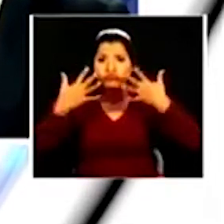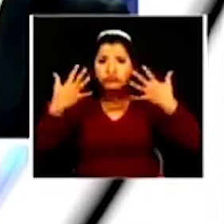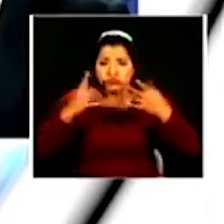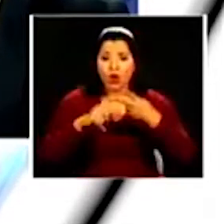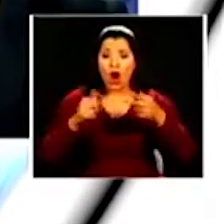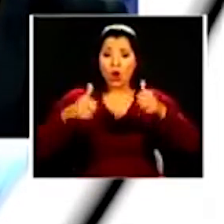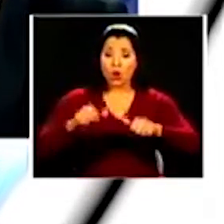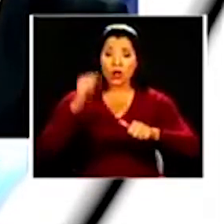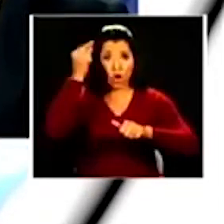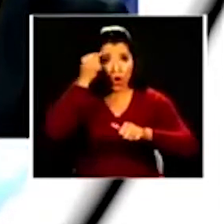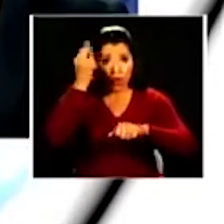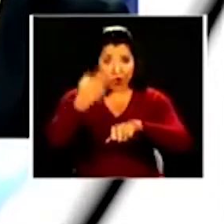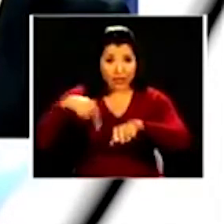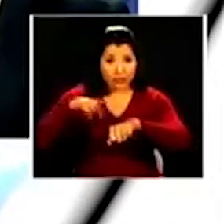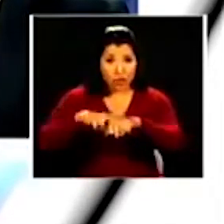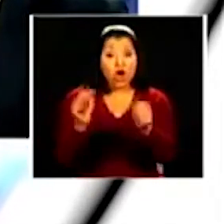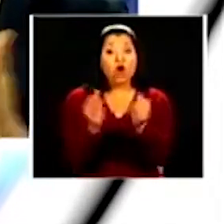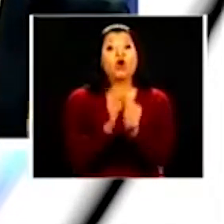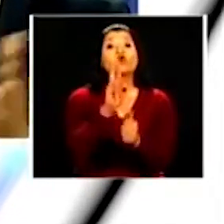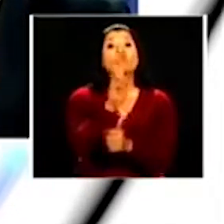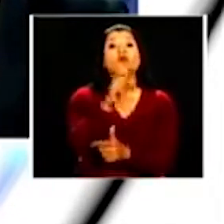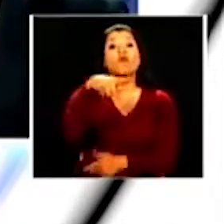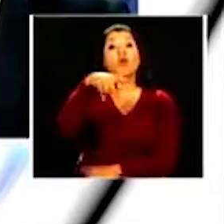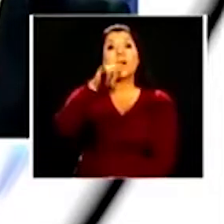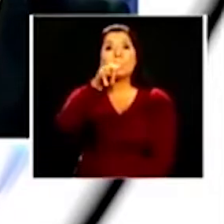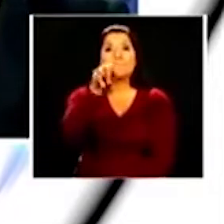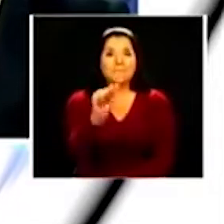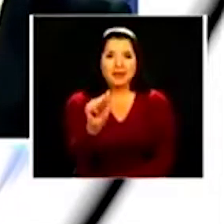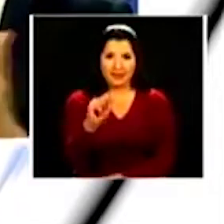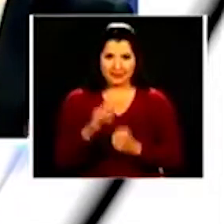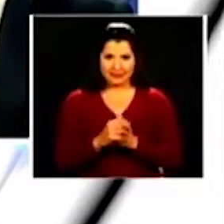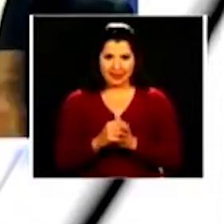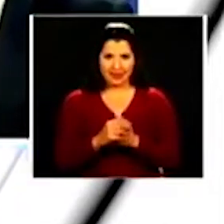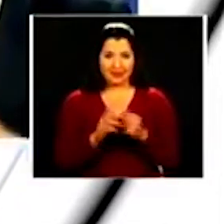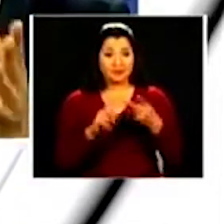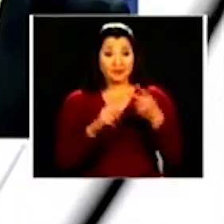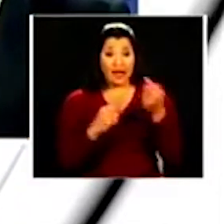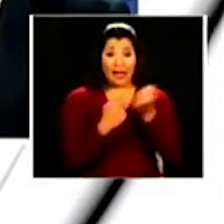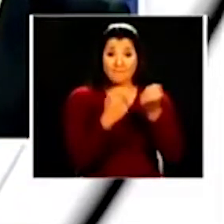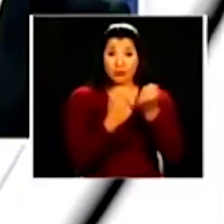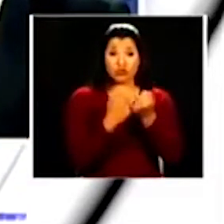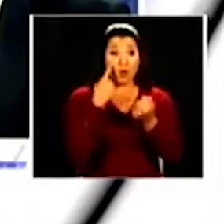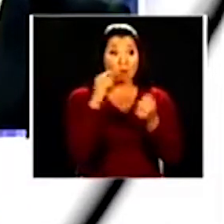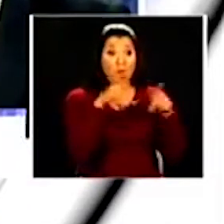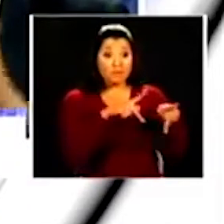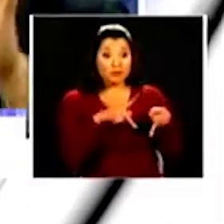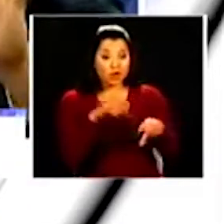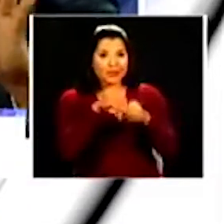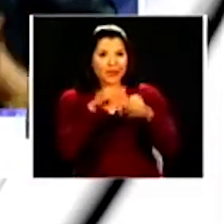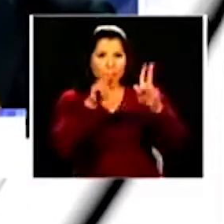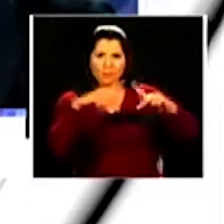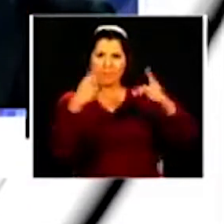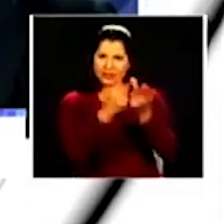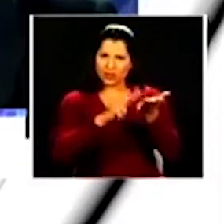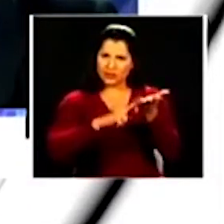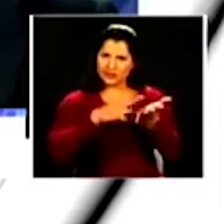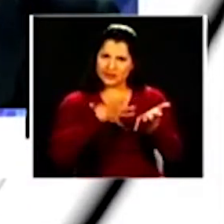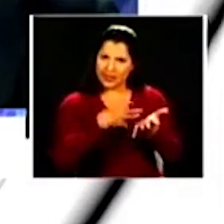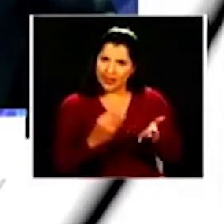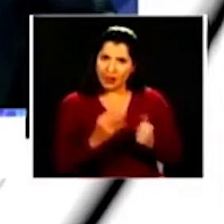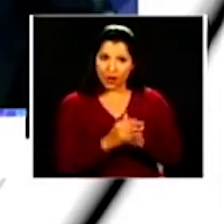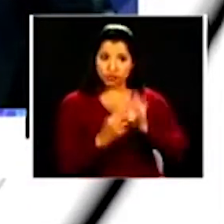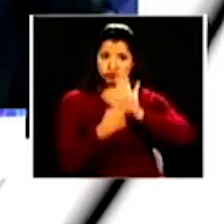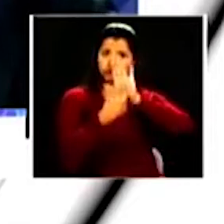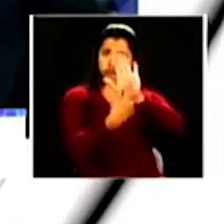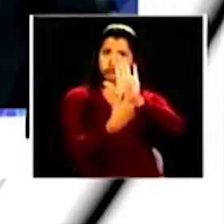nacional con don Rodolfo Pisa, rubricado y apoyado por figuras del Partido de Liberación Nacional, y está de cara a los costarricenses, a